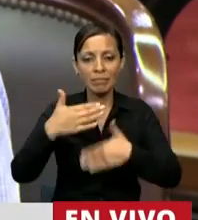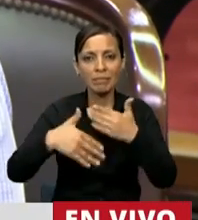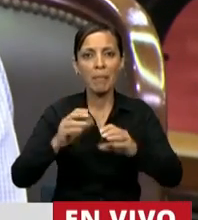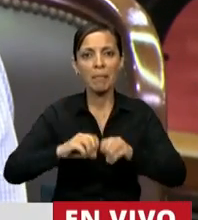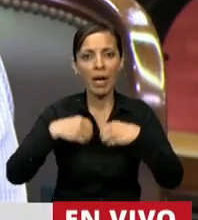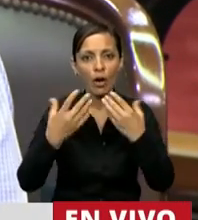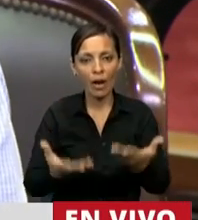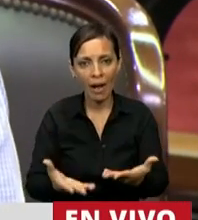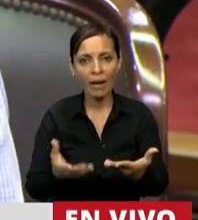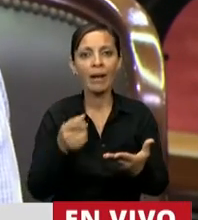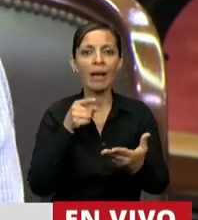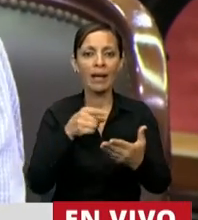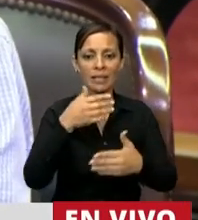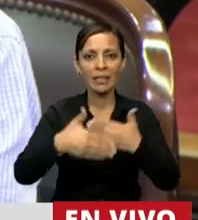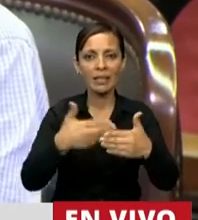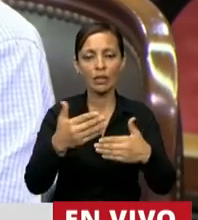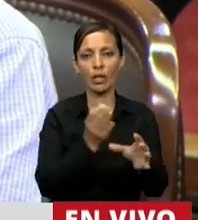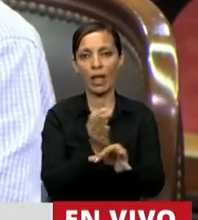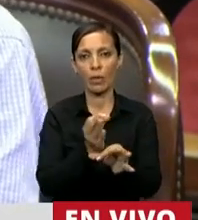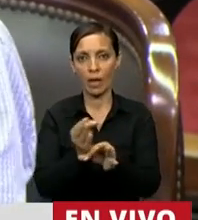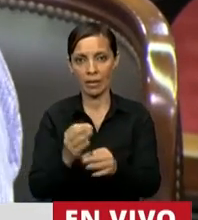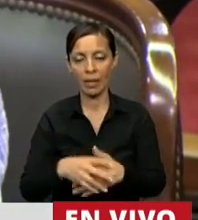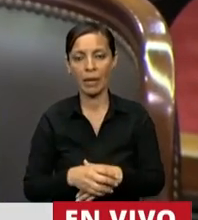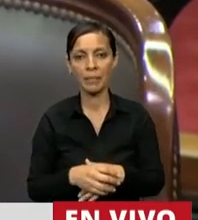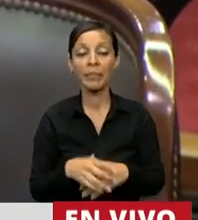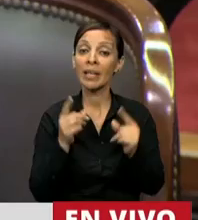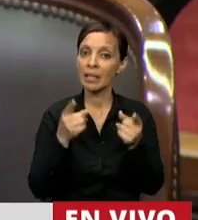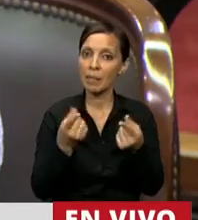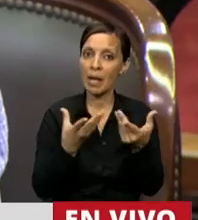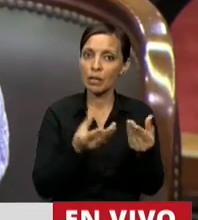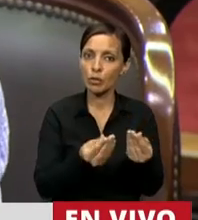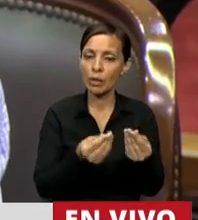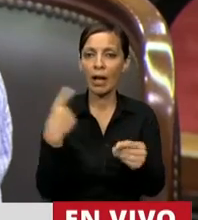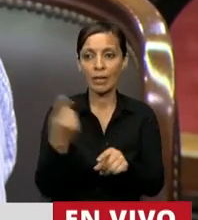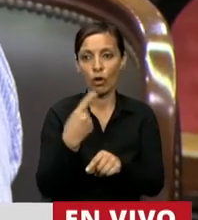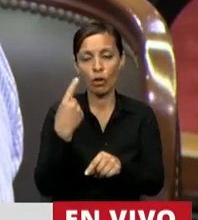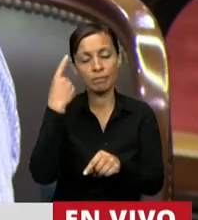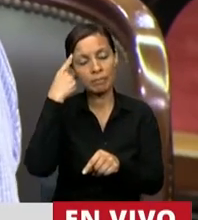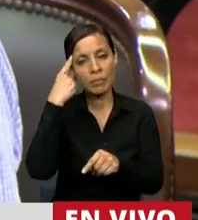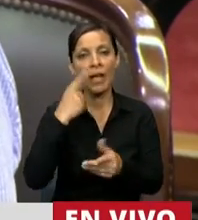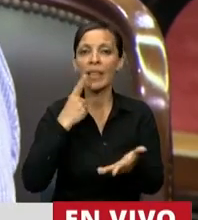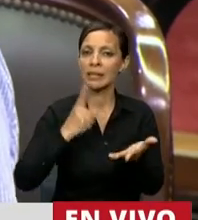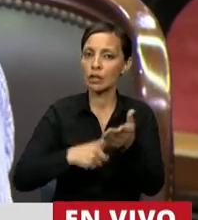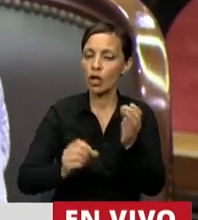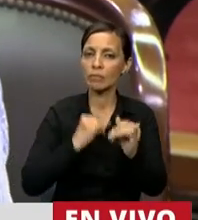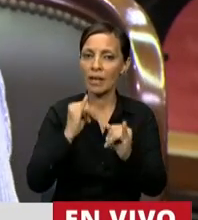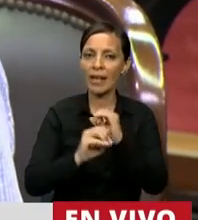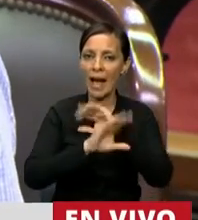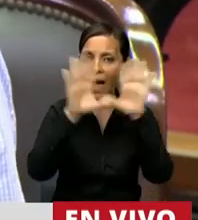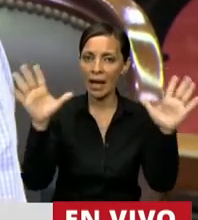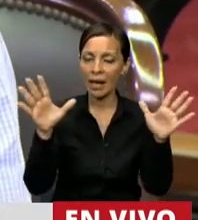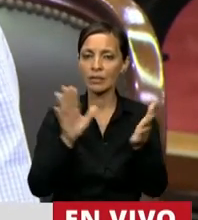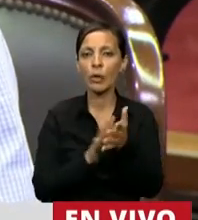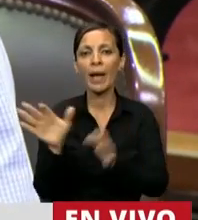mejoremos esas trayectorias educativas, pero que también tomemos una clara decisión de política